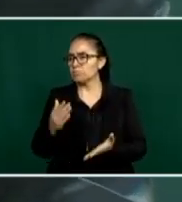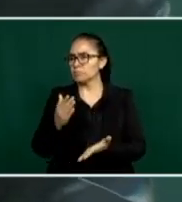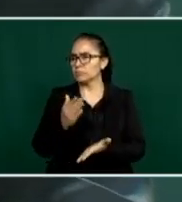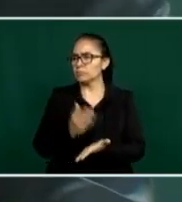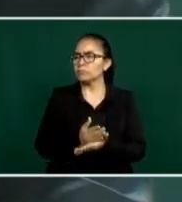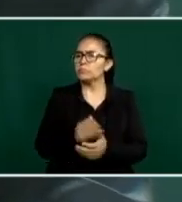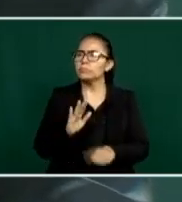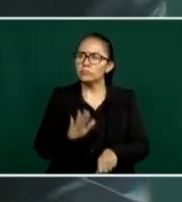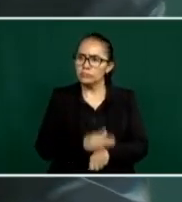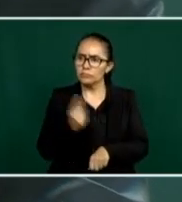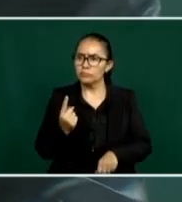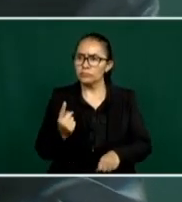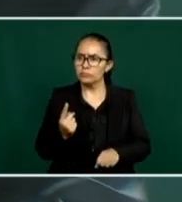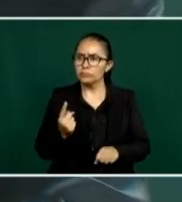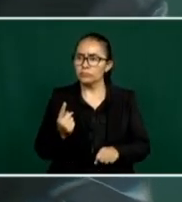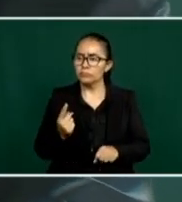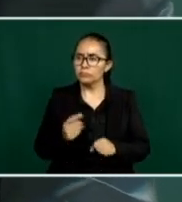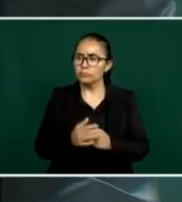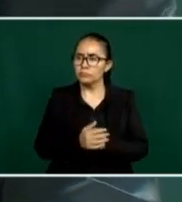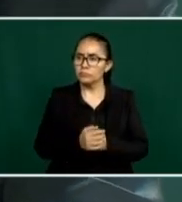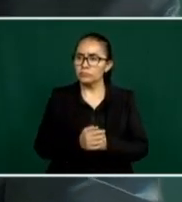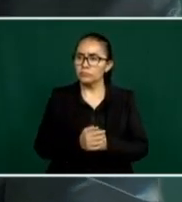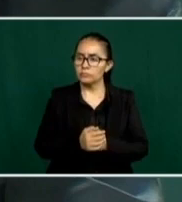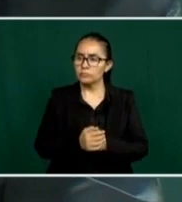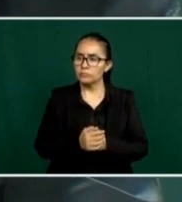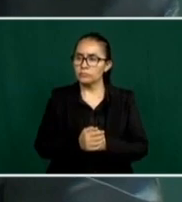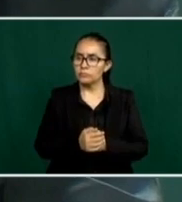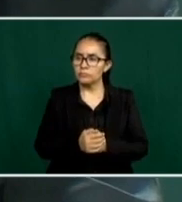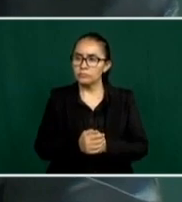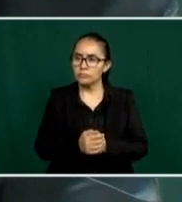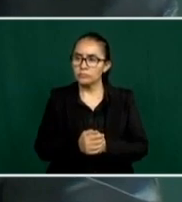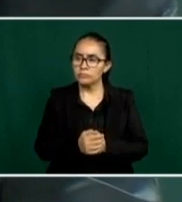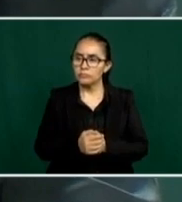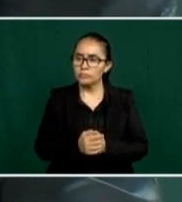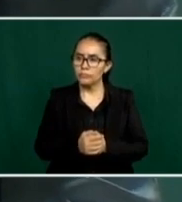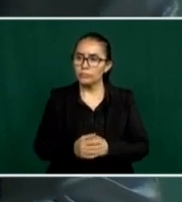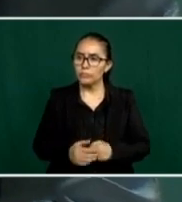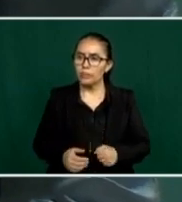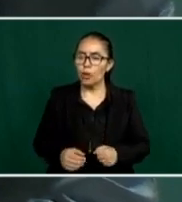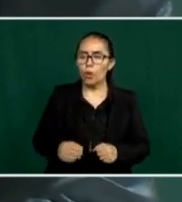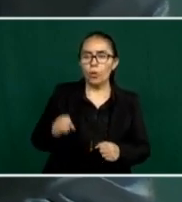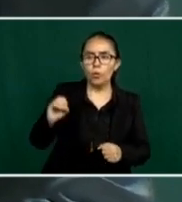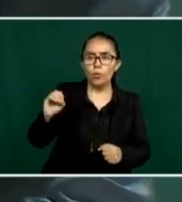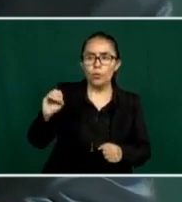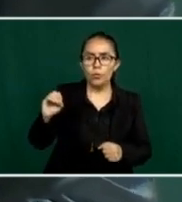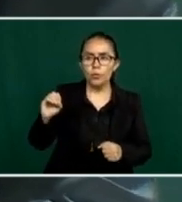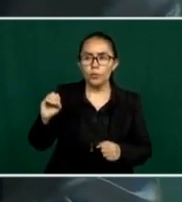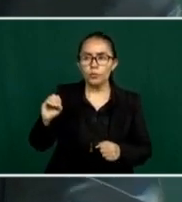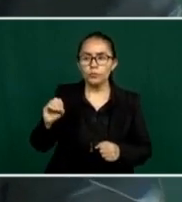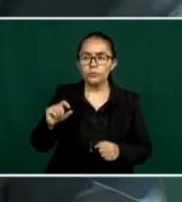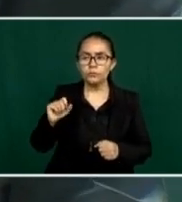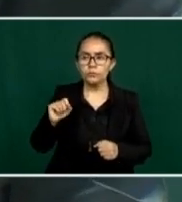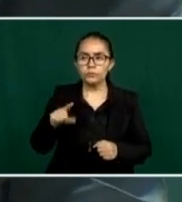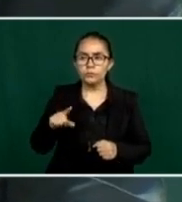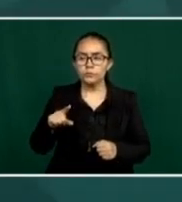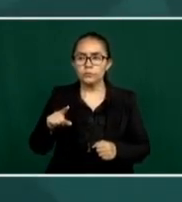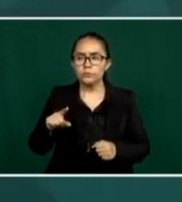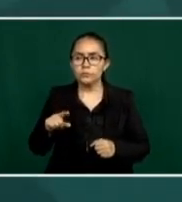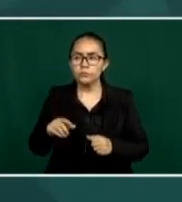Porque no les notificaban, o las